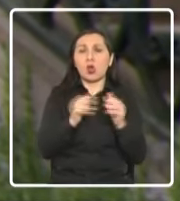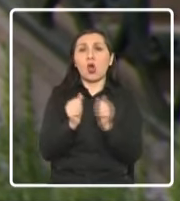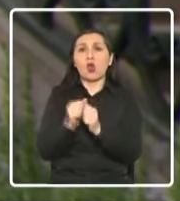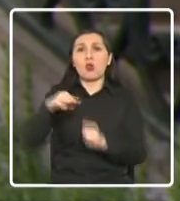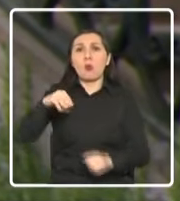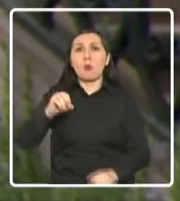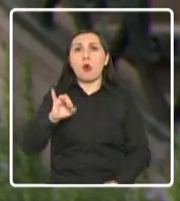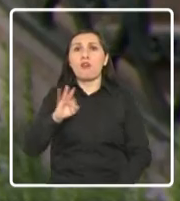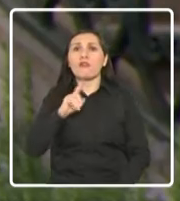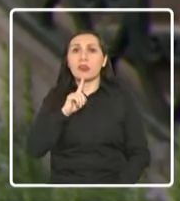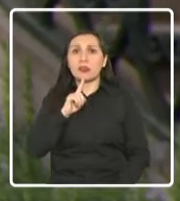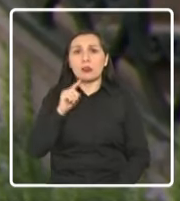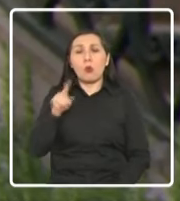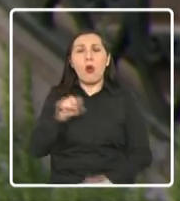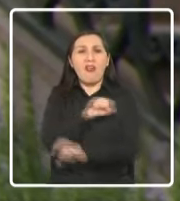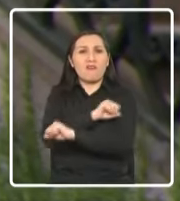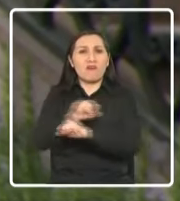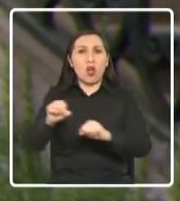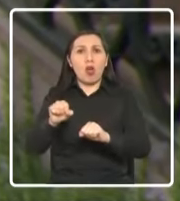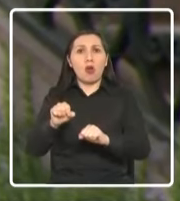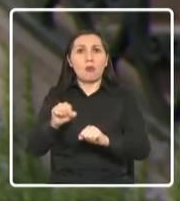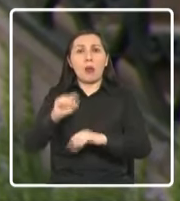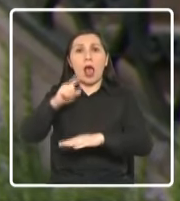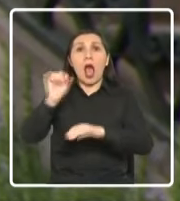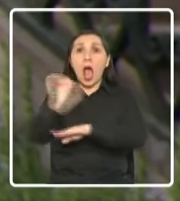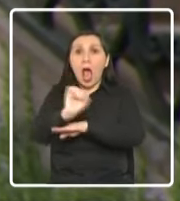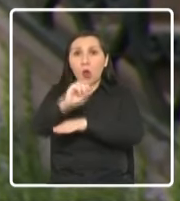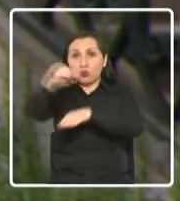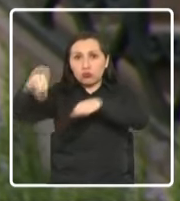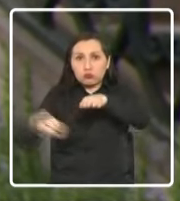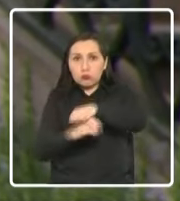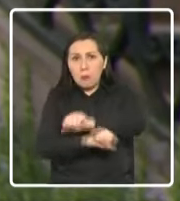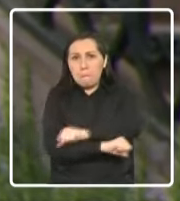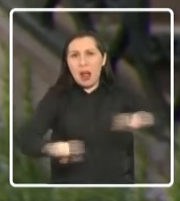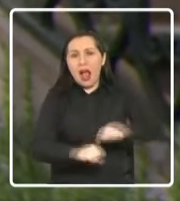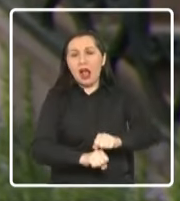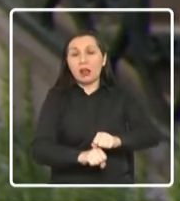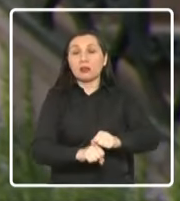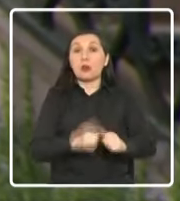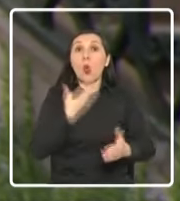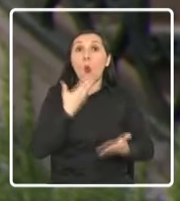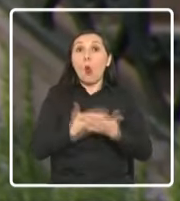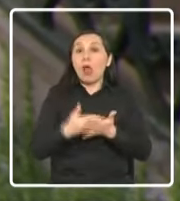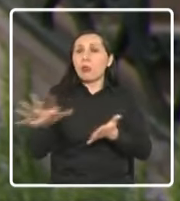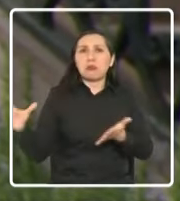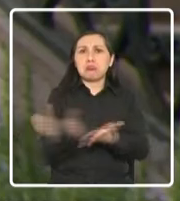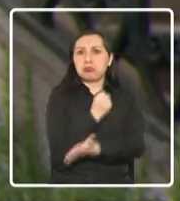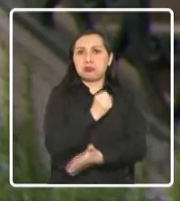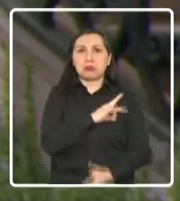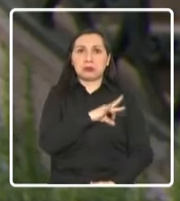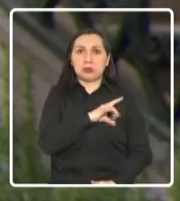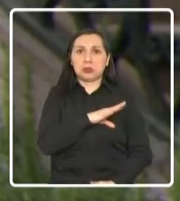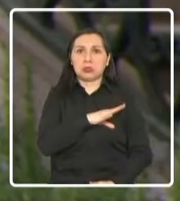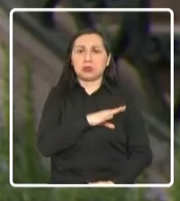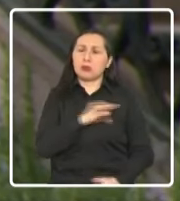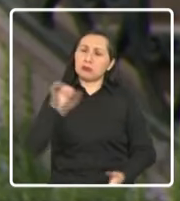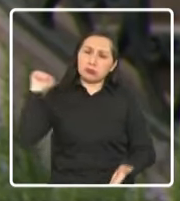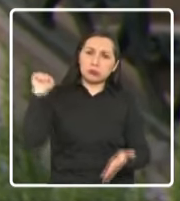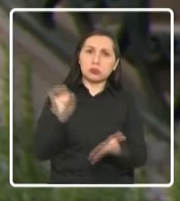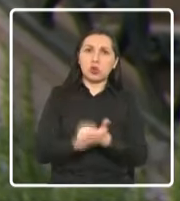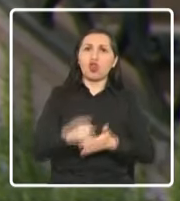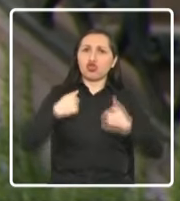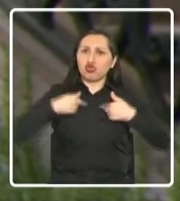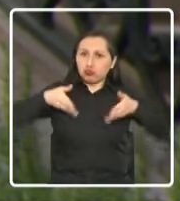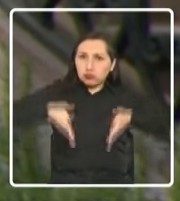Moffitt en una bomba debajo de su auto. Cuando le quitaron la nacionalidad, replicó enérgico: